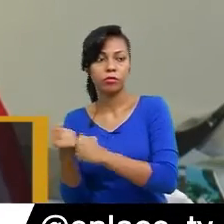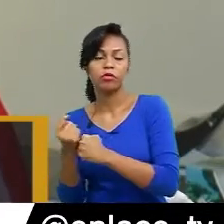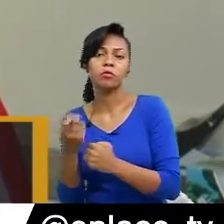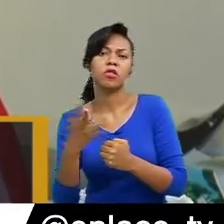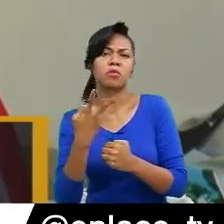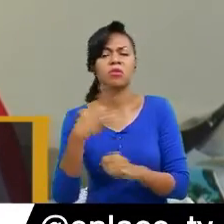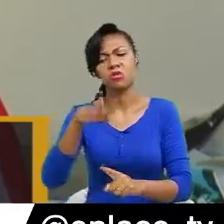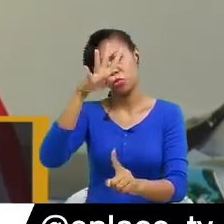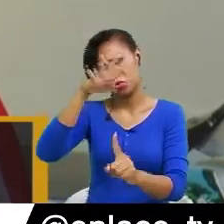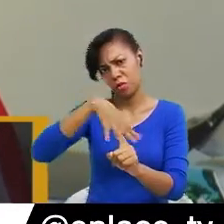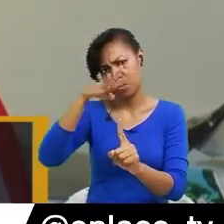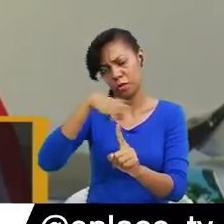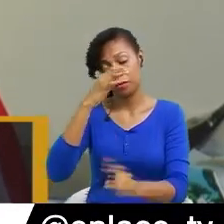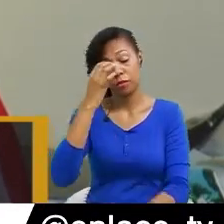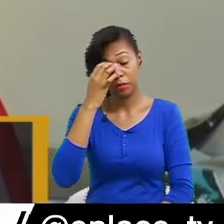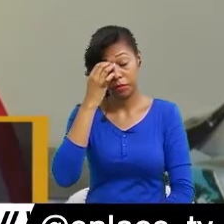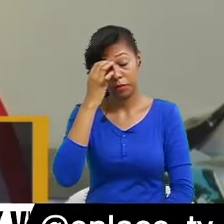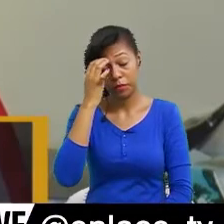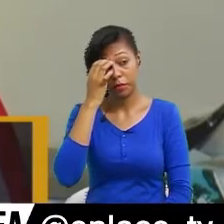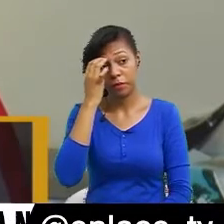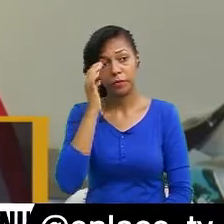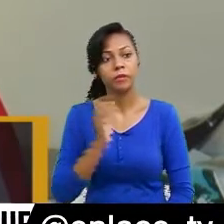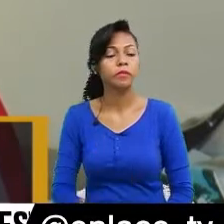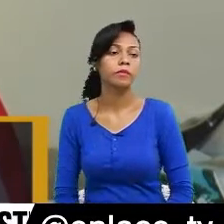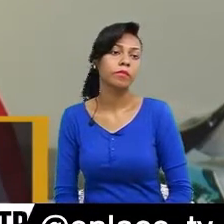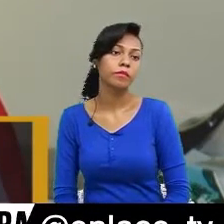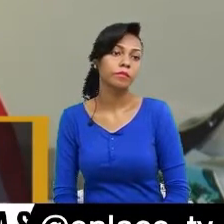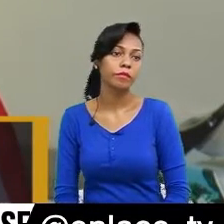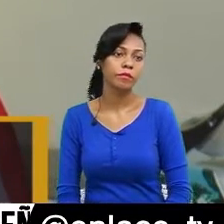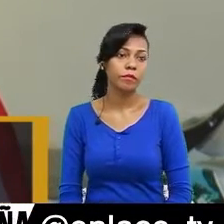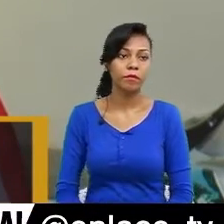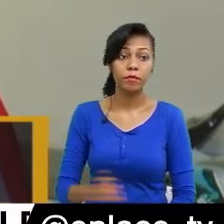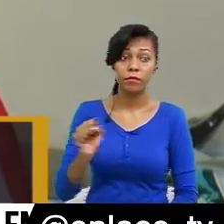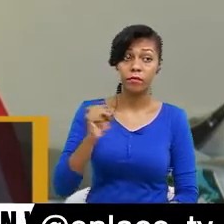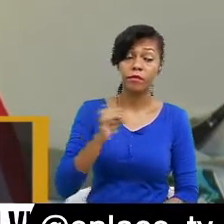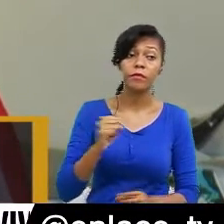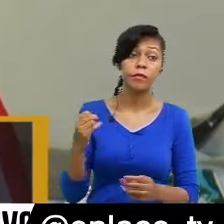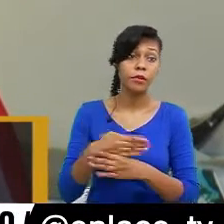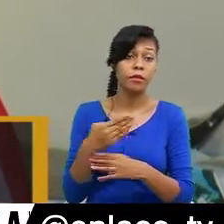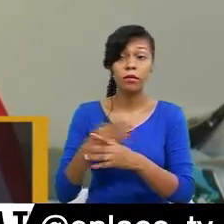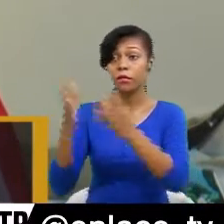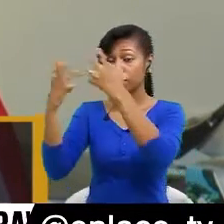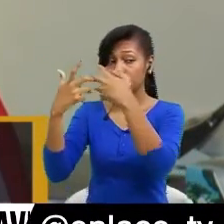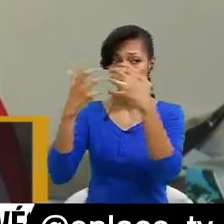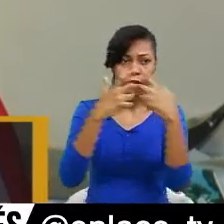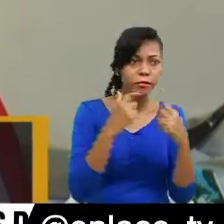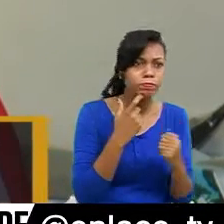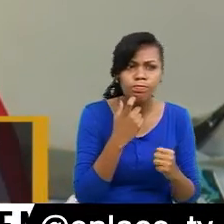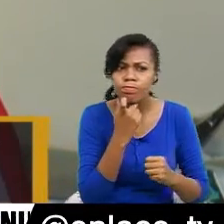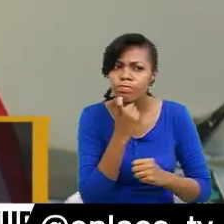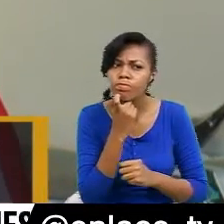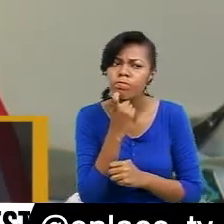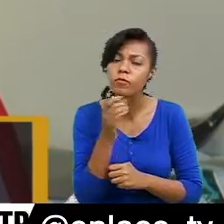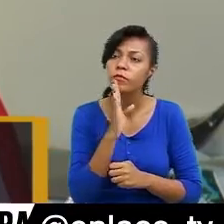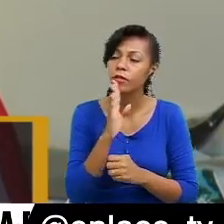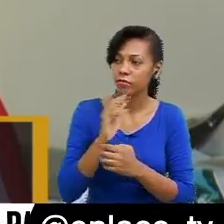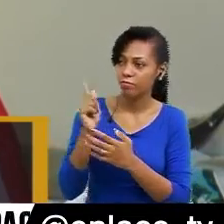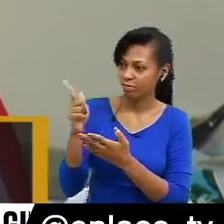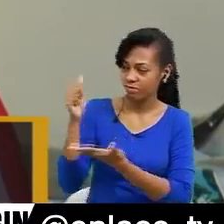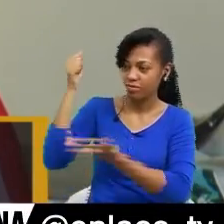muchas inquietudes de las empresas que participan en el convenio, y se decidió al final que Cocho Férez